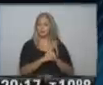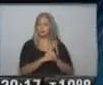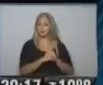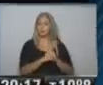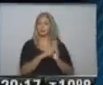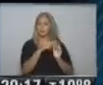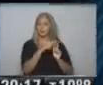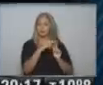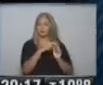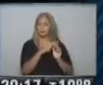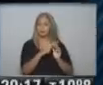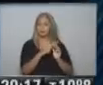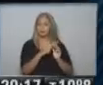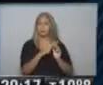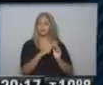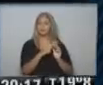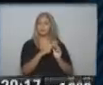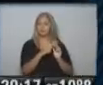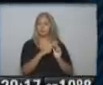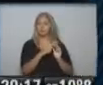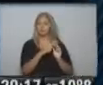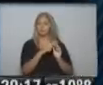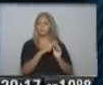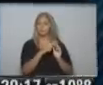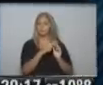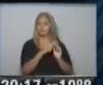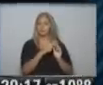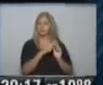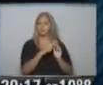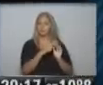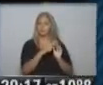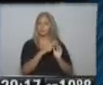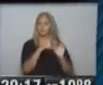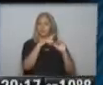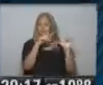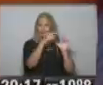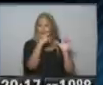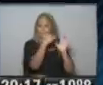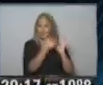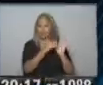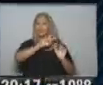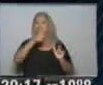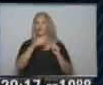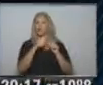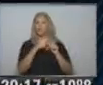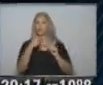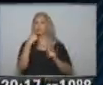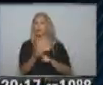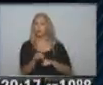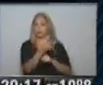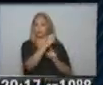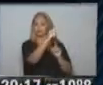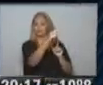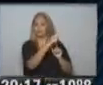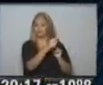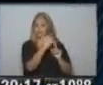embarazo, jubilaciones y pensiones, asignaciones familiares y también prestación por desempleo. La segunda pregunta y es esta,